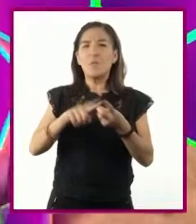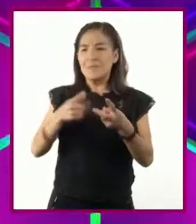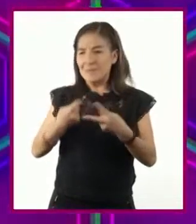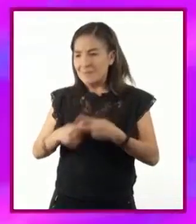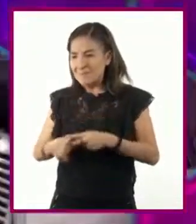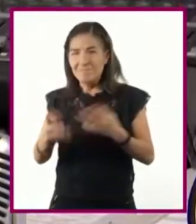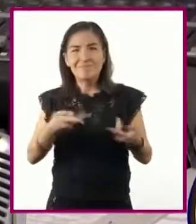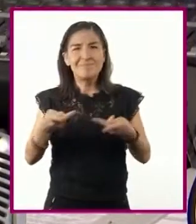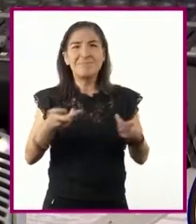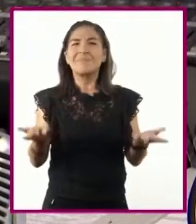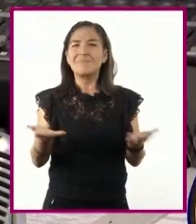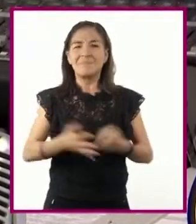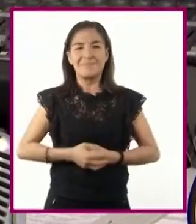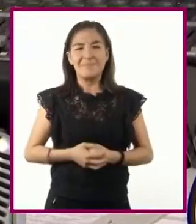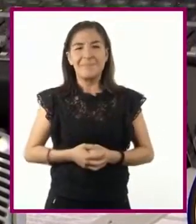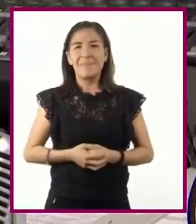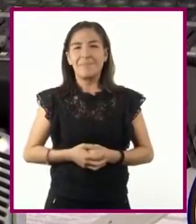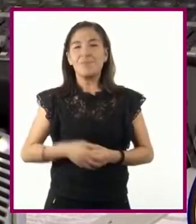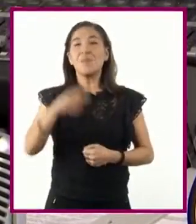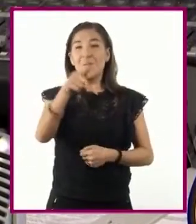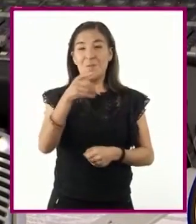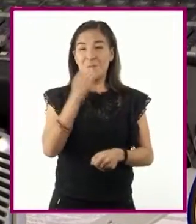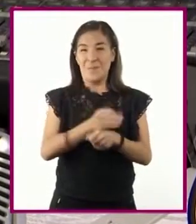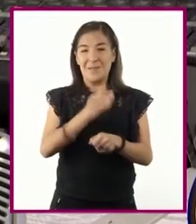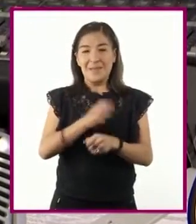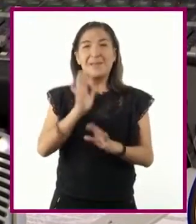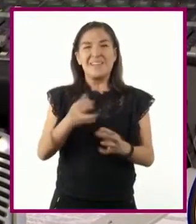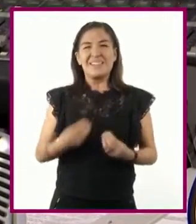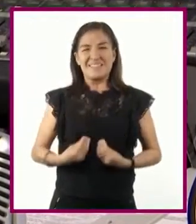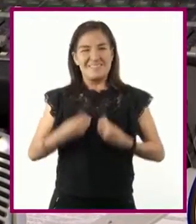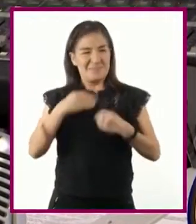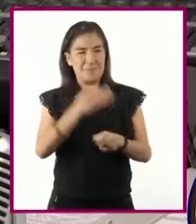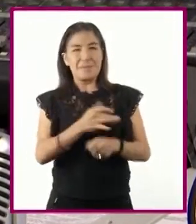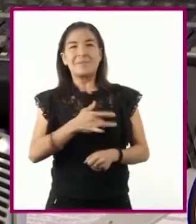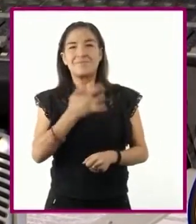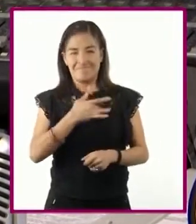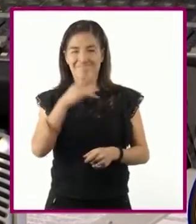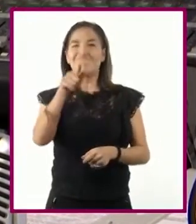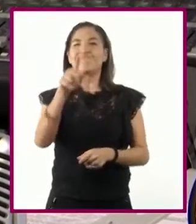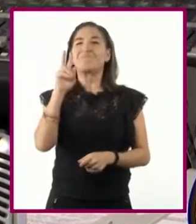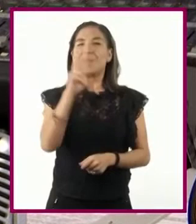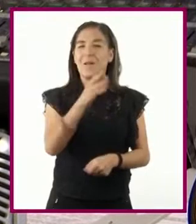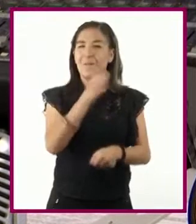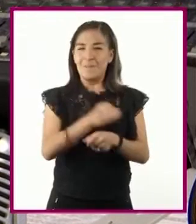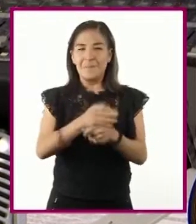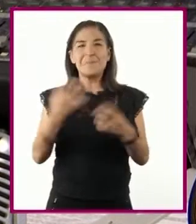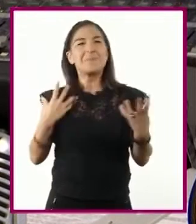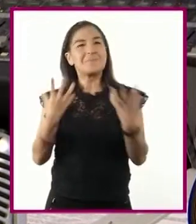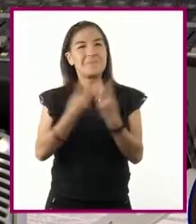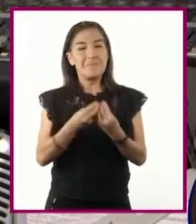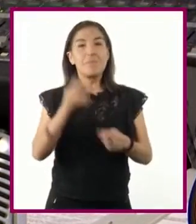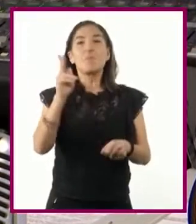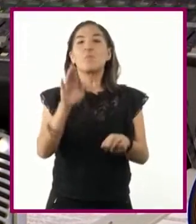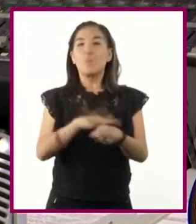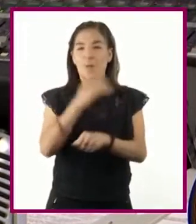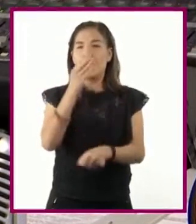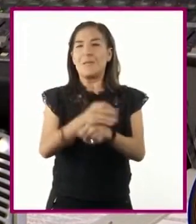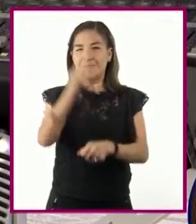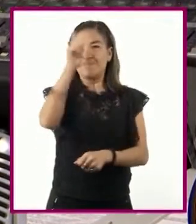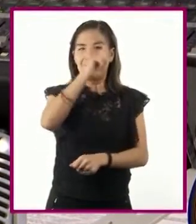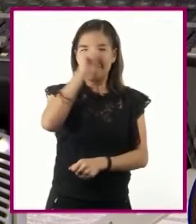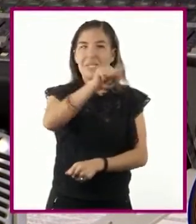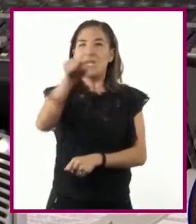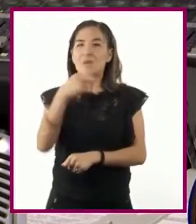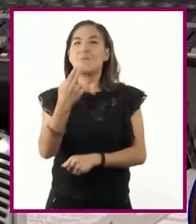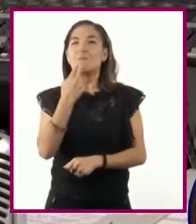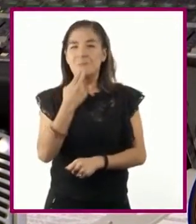empezar? Si han vivido momentos así, quédense con nosotros, porque daremos sugerencias muy